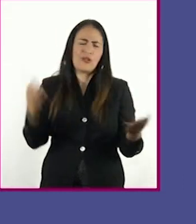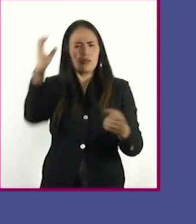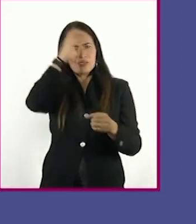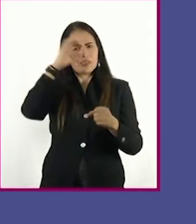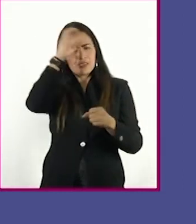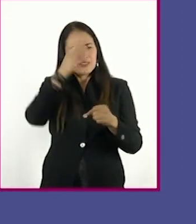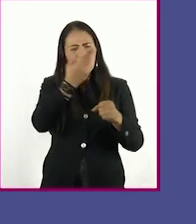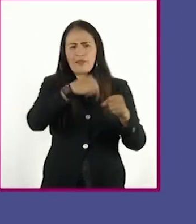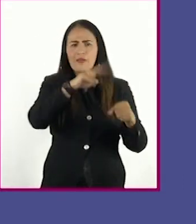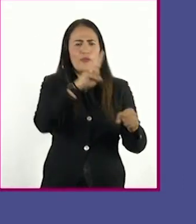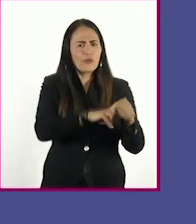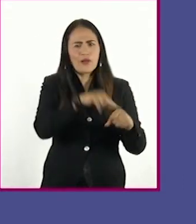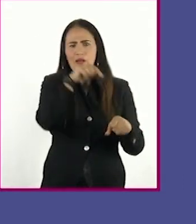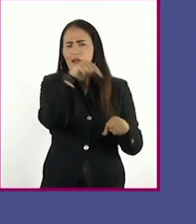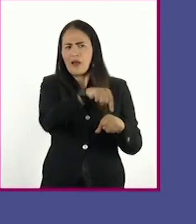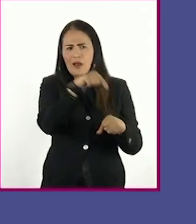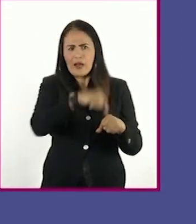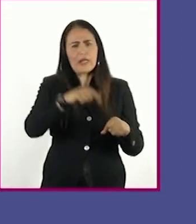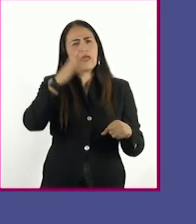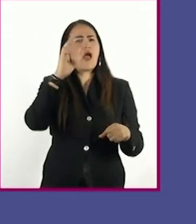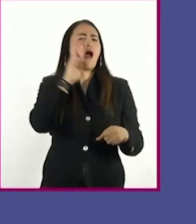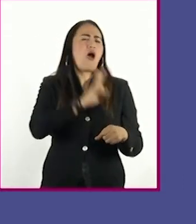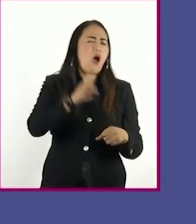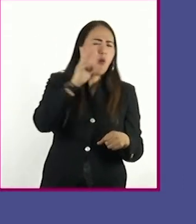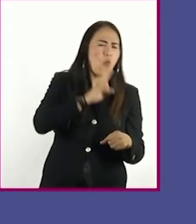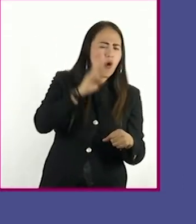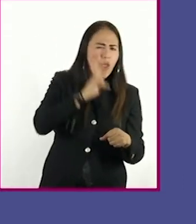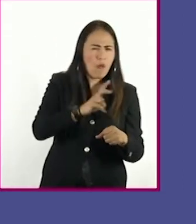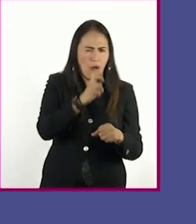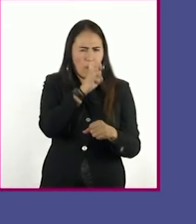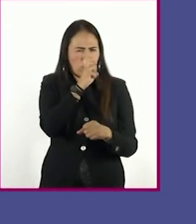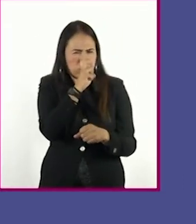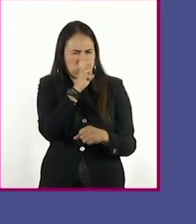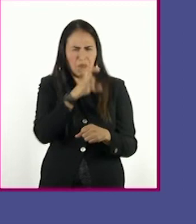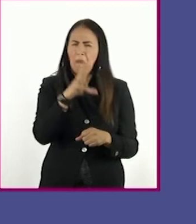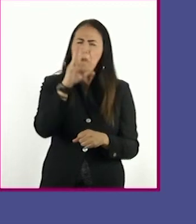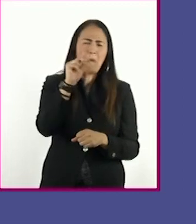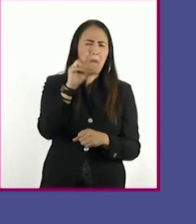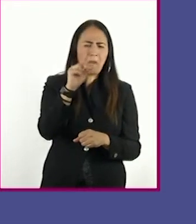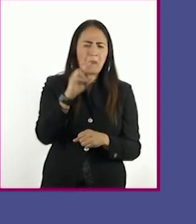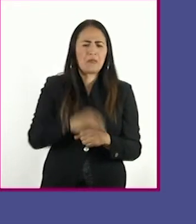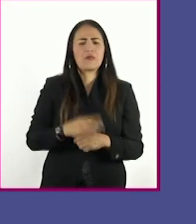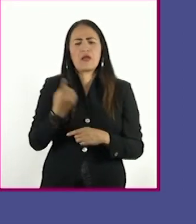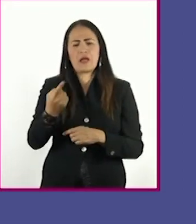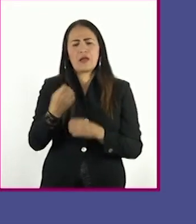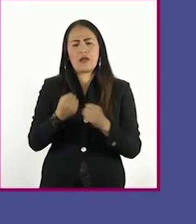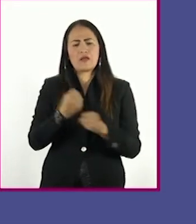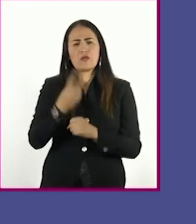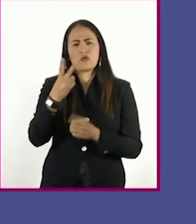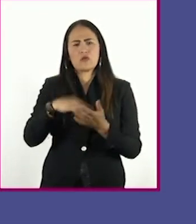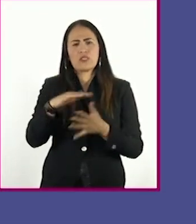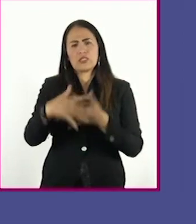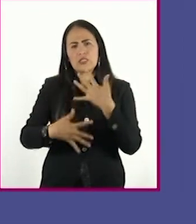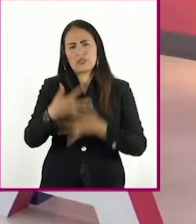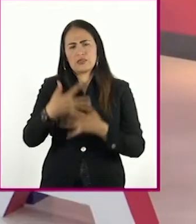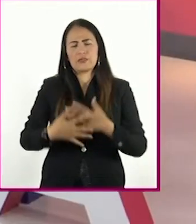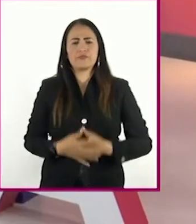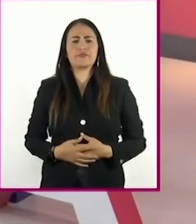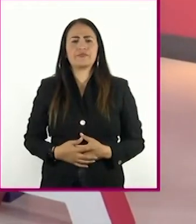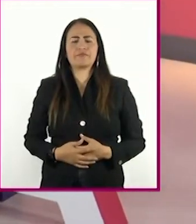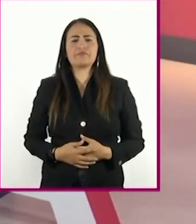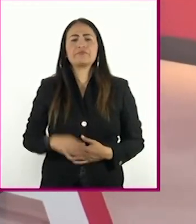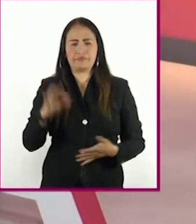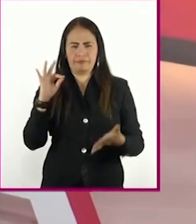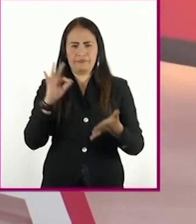naturales tampoco se basan en experimentación rigurosa. Press, 2015. Pasemos ahora al